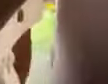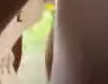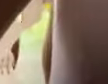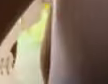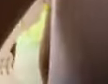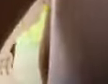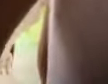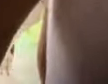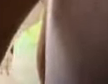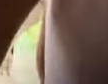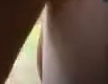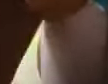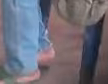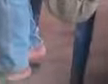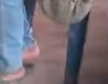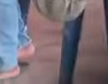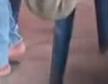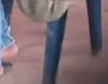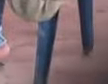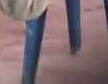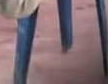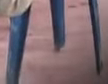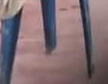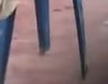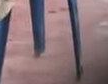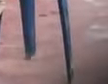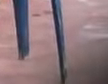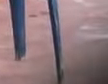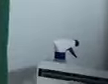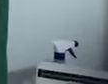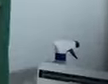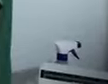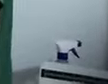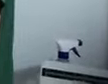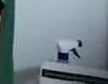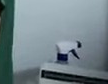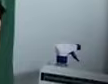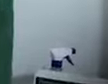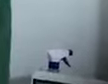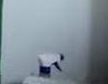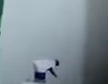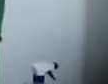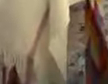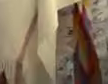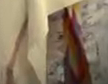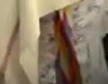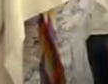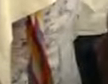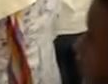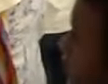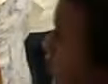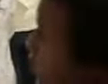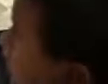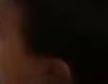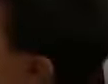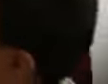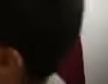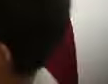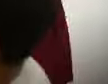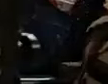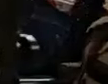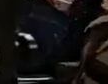departamento de Casanare. Durante el año 2022, Capresoca EPS experimentó un crecimiento constante en el número de